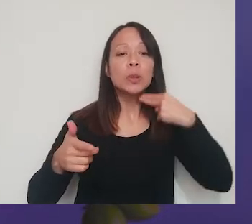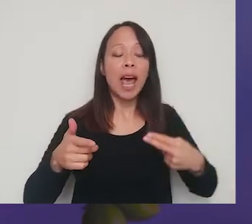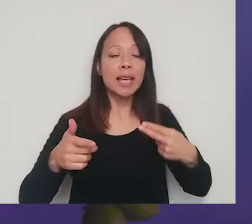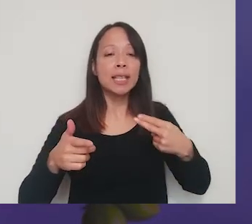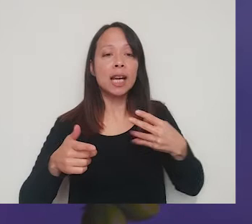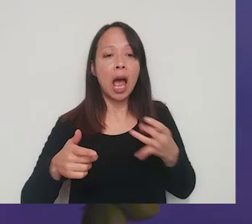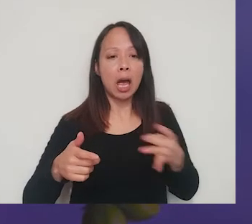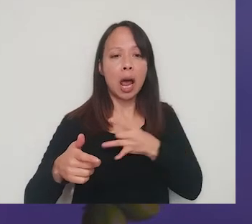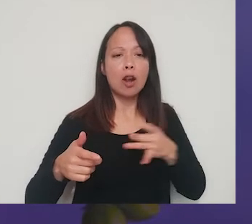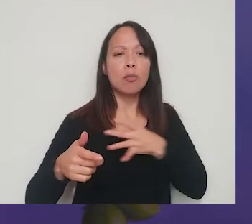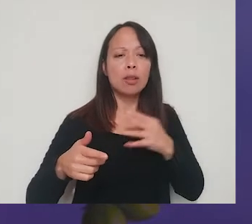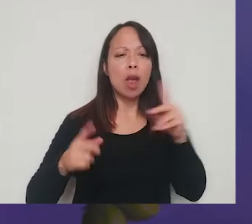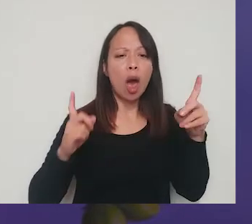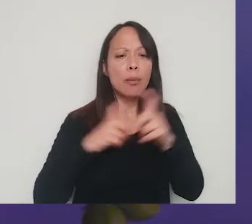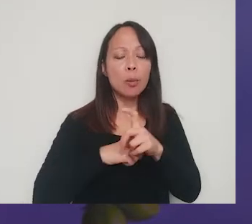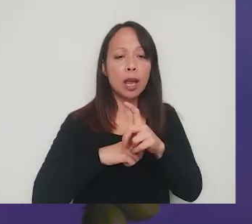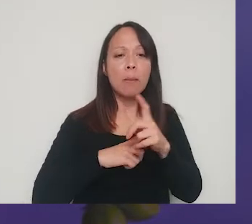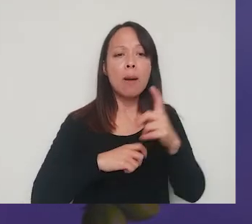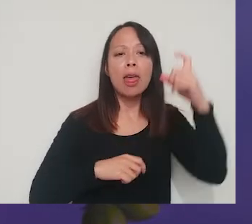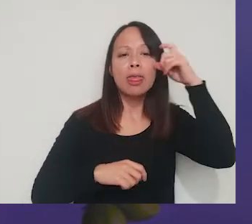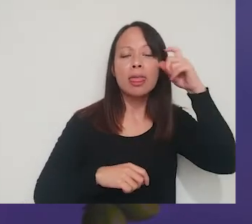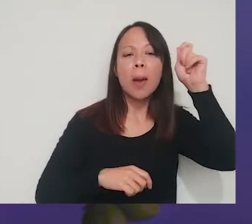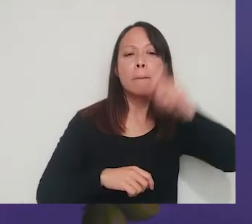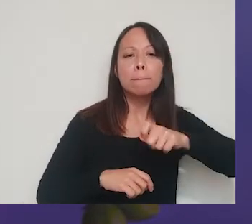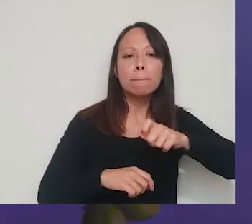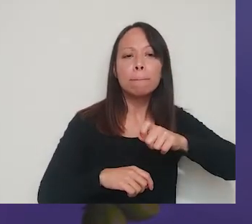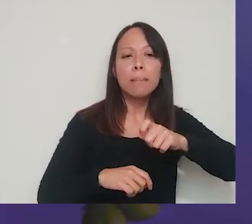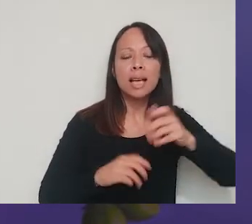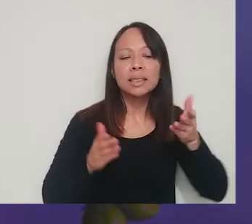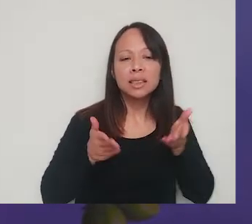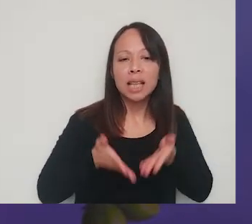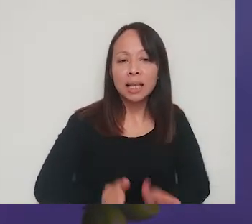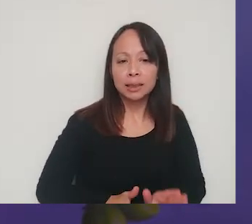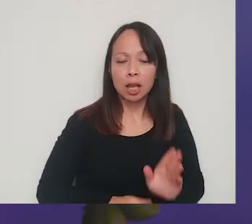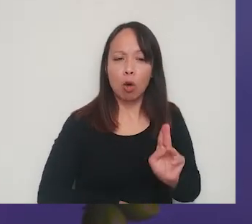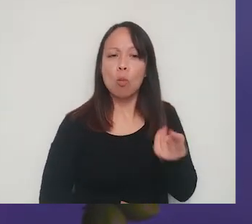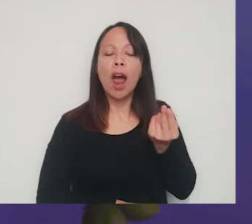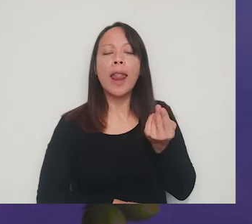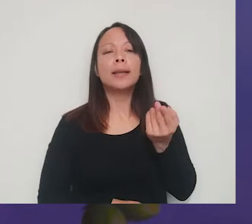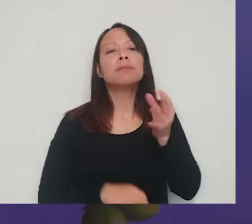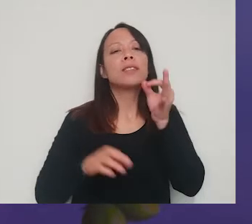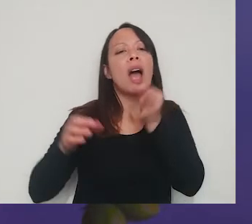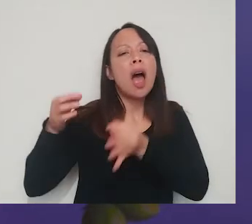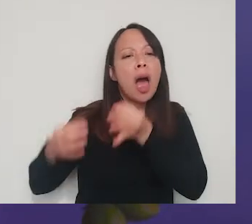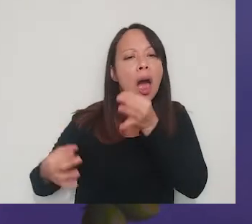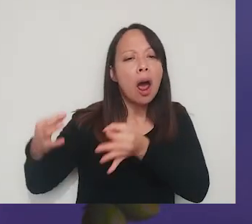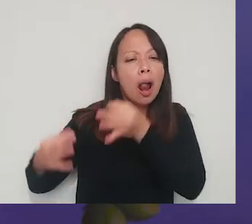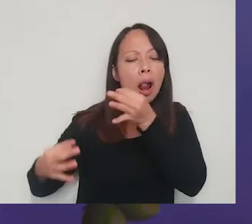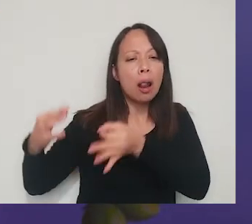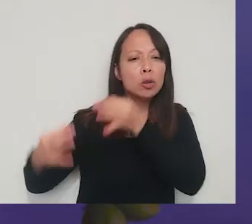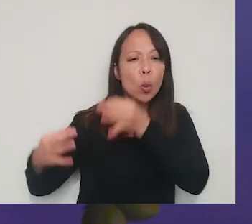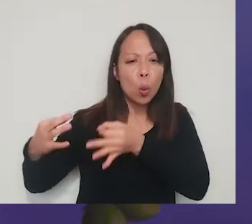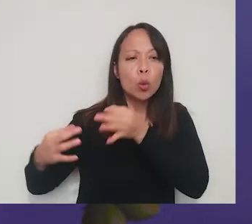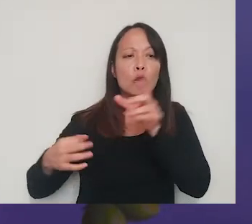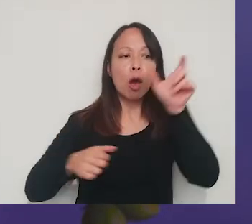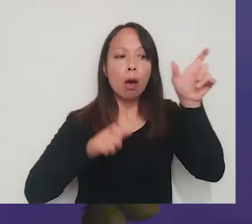una hija que tenía una cardiopatía congénita que falleció a los 10 meses. Después de diversos estudios que se le hicieron